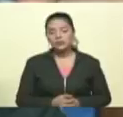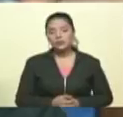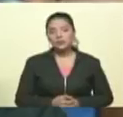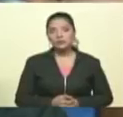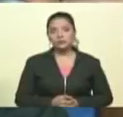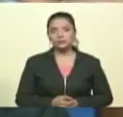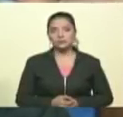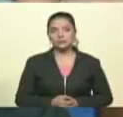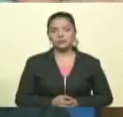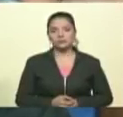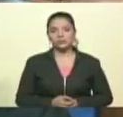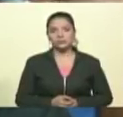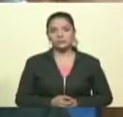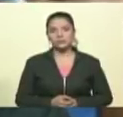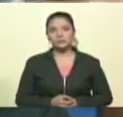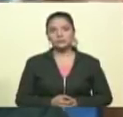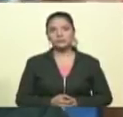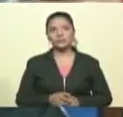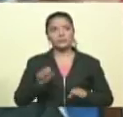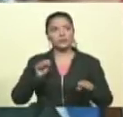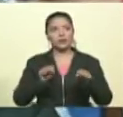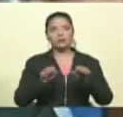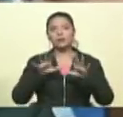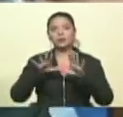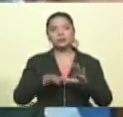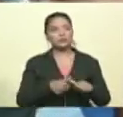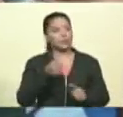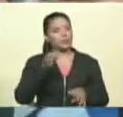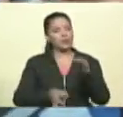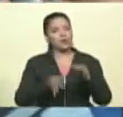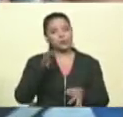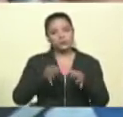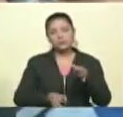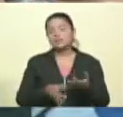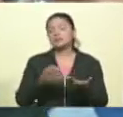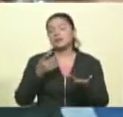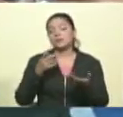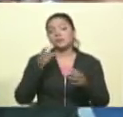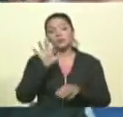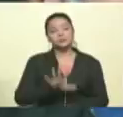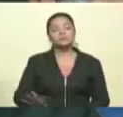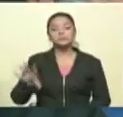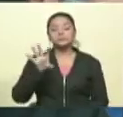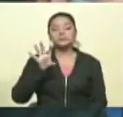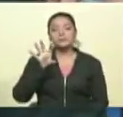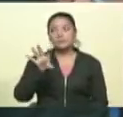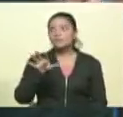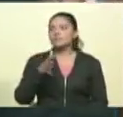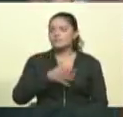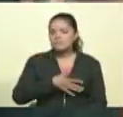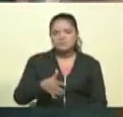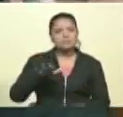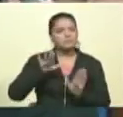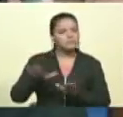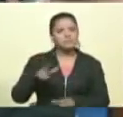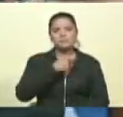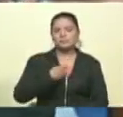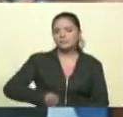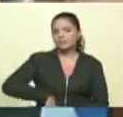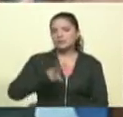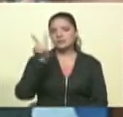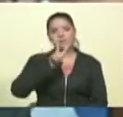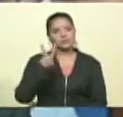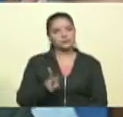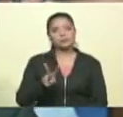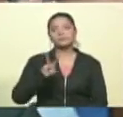cruzada anticorrupción por la justicia, por la decencia del país, que ha tenido el pleno apoyo del ciudadano presidente de la República